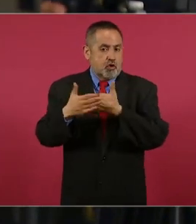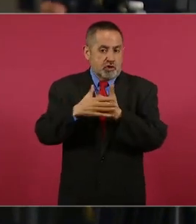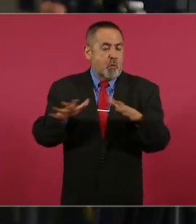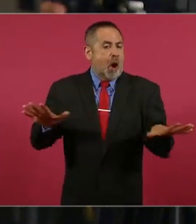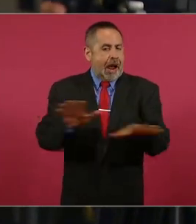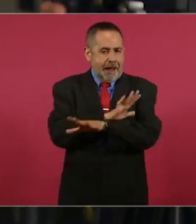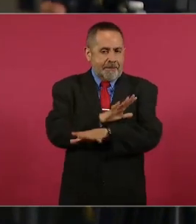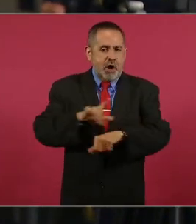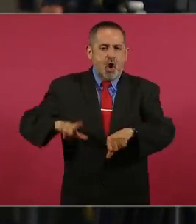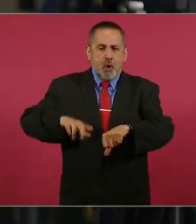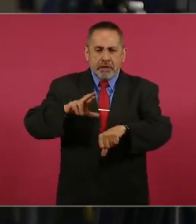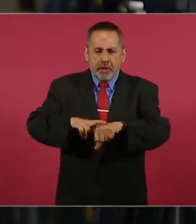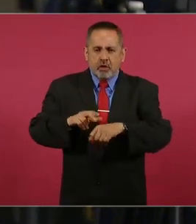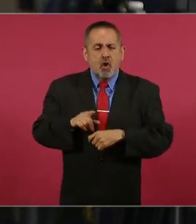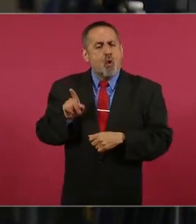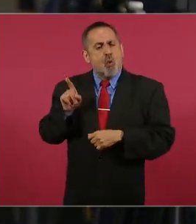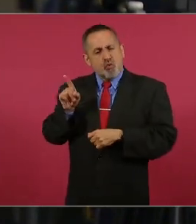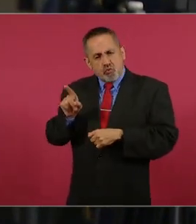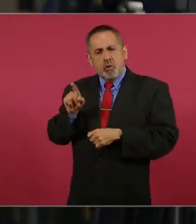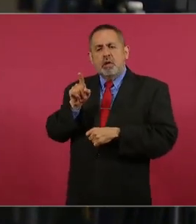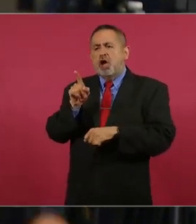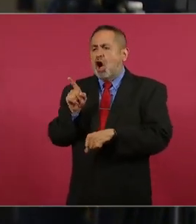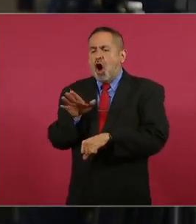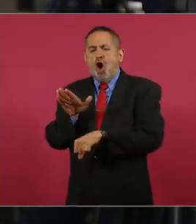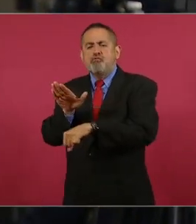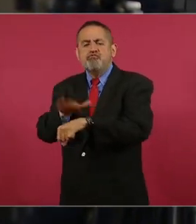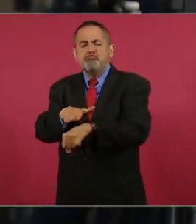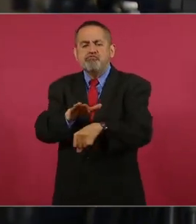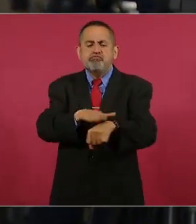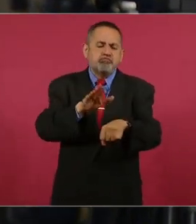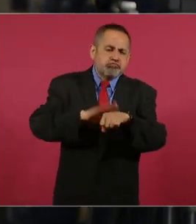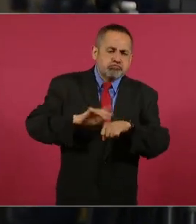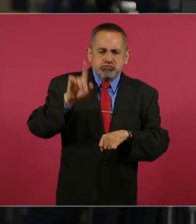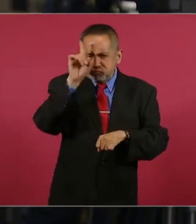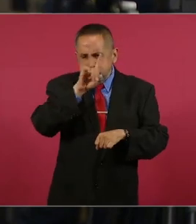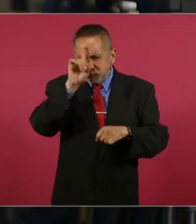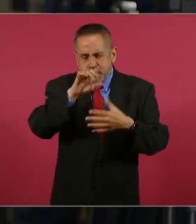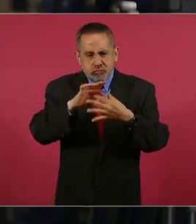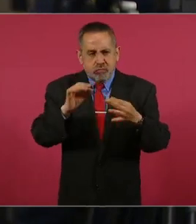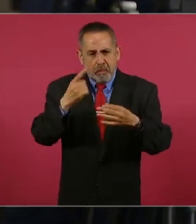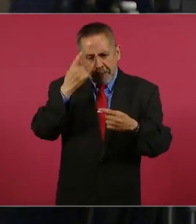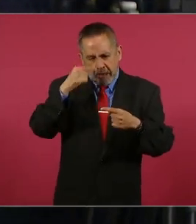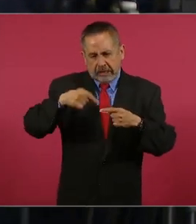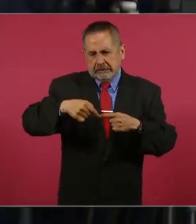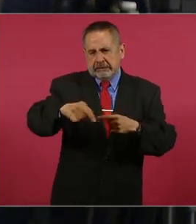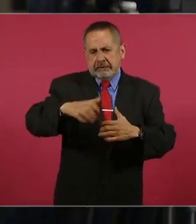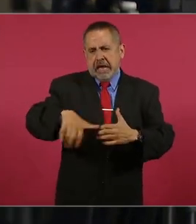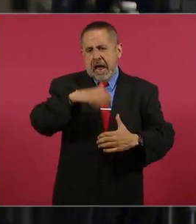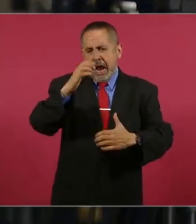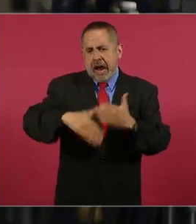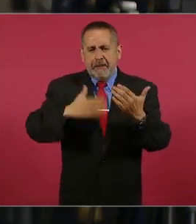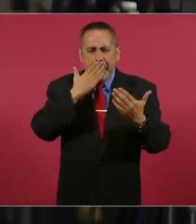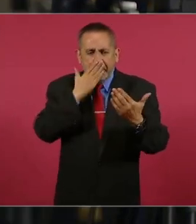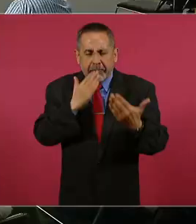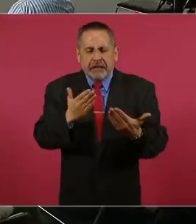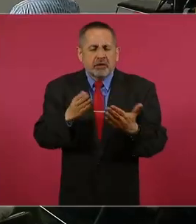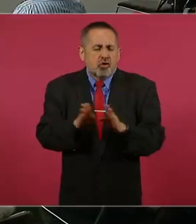este 2024. ¿Qué llamado les haría para pues que cierren sus